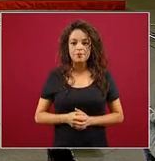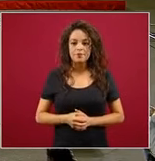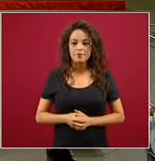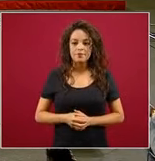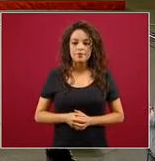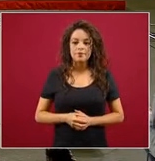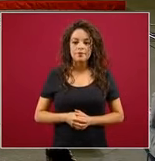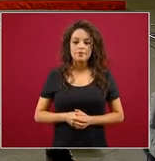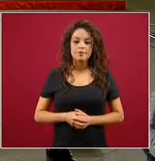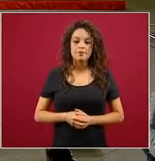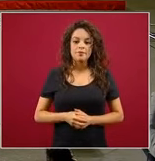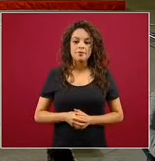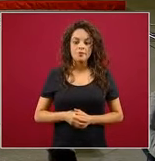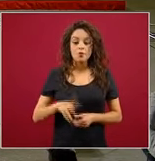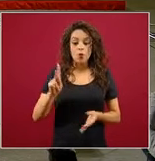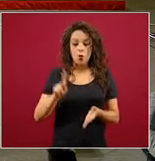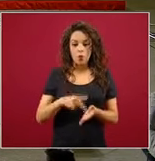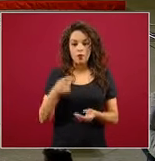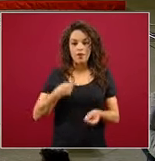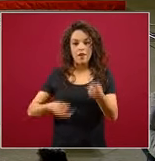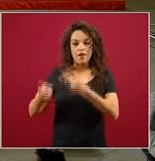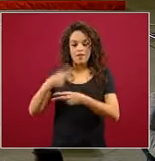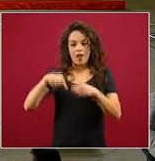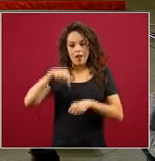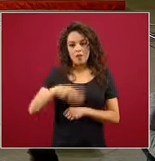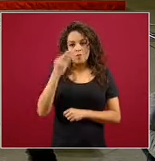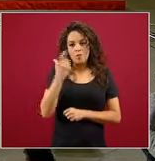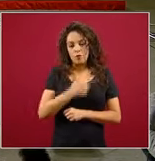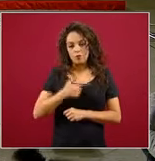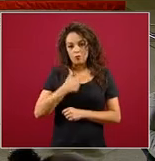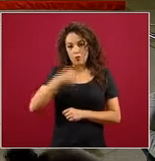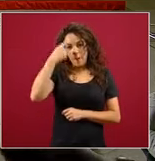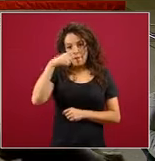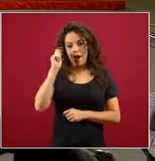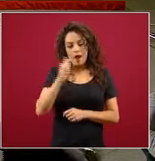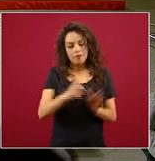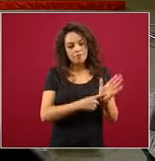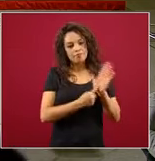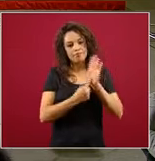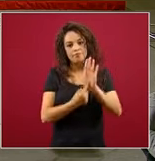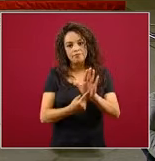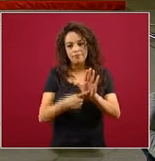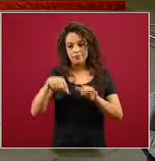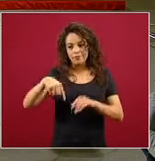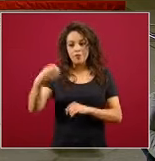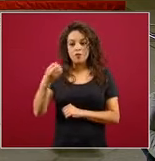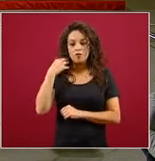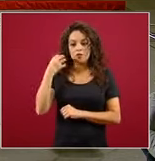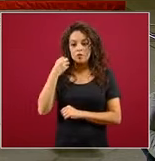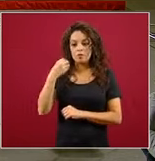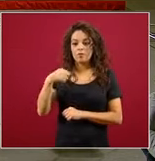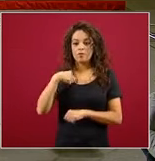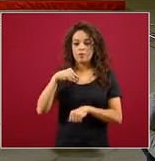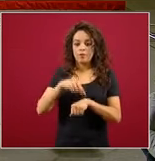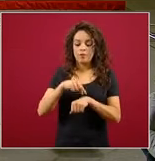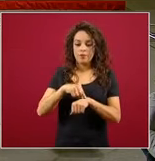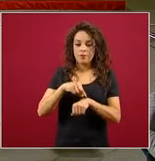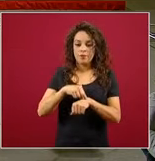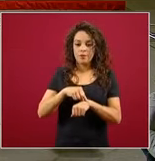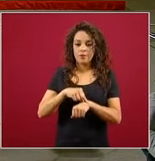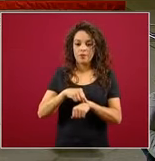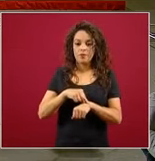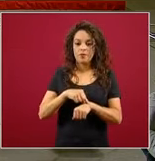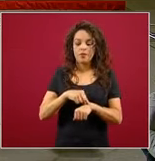pues aquí con el gusto de estar presentando en la conferencia vespertina. Yo soy el doctor Ruy López Ridaura, director del